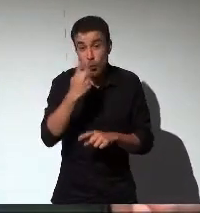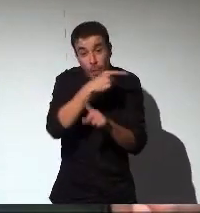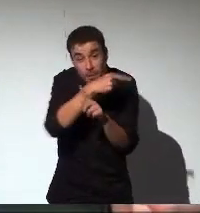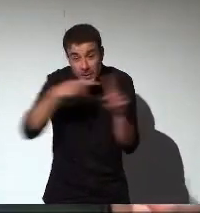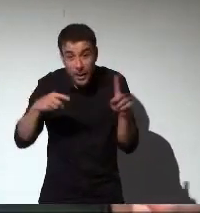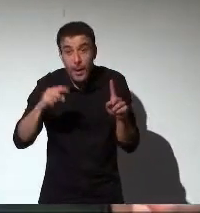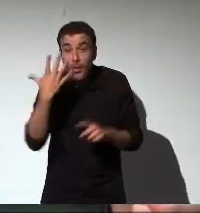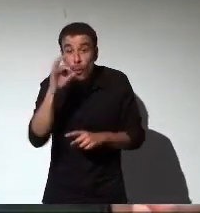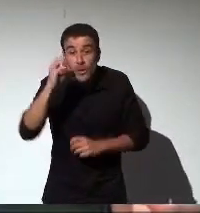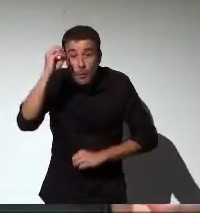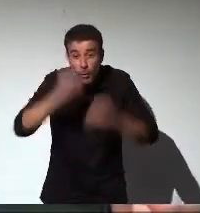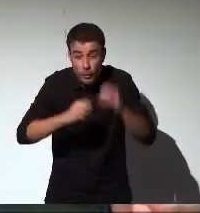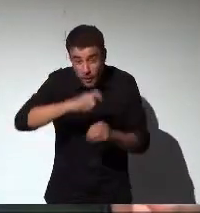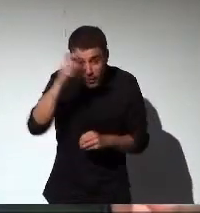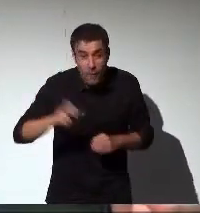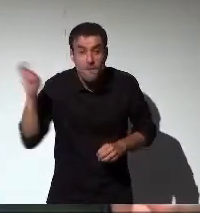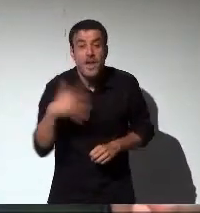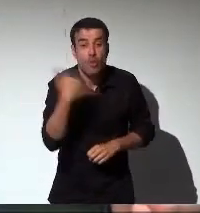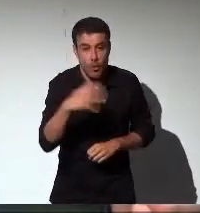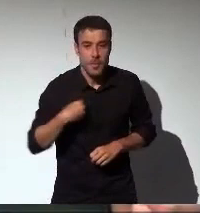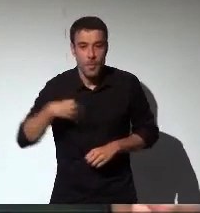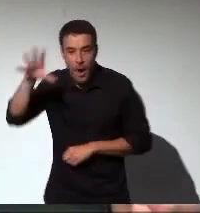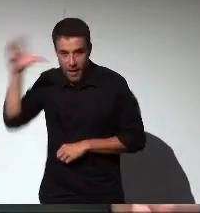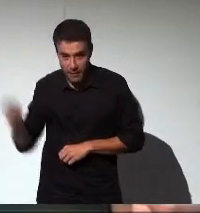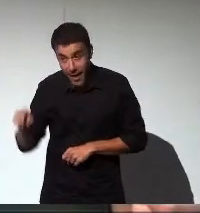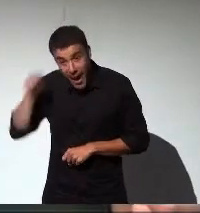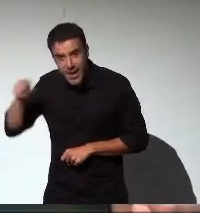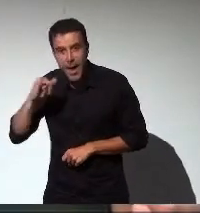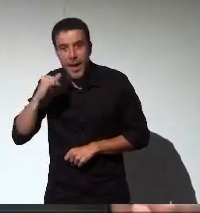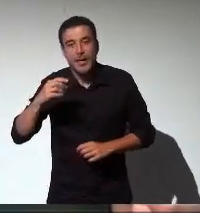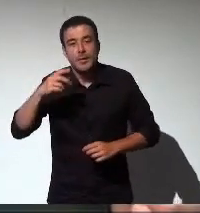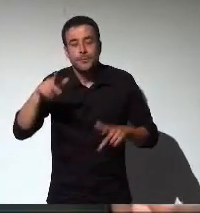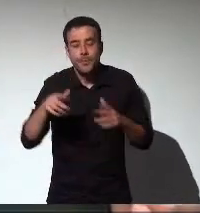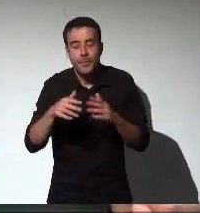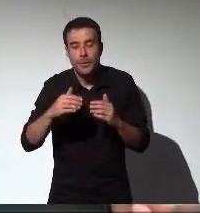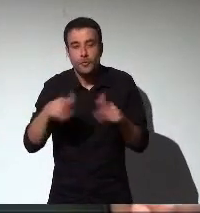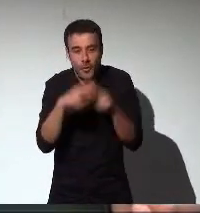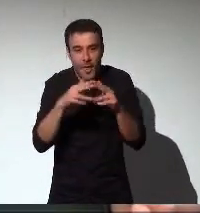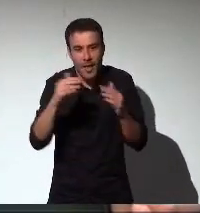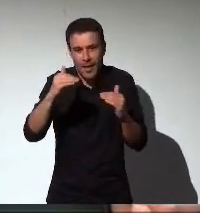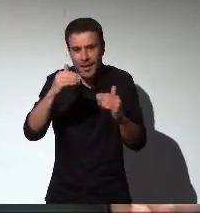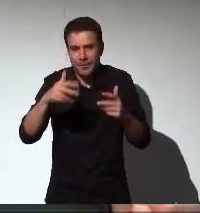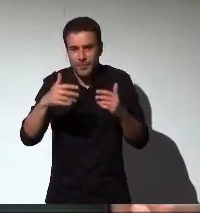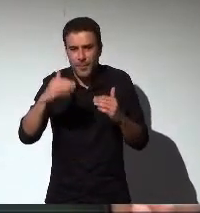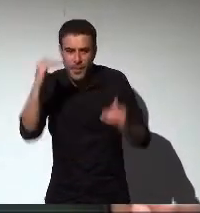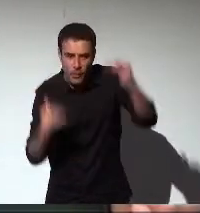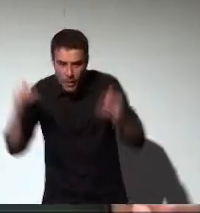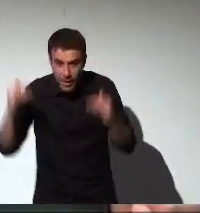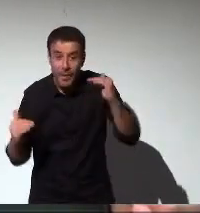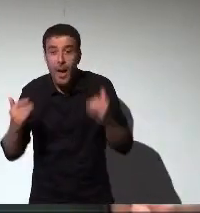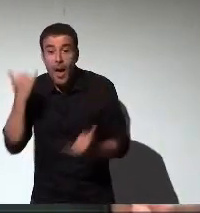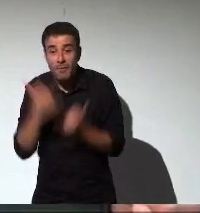donde existen importantes desigualdades sociales que fuerzan a esa población a migrar en busca de